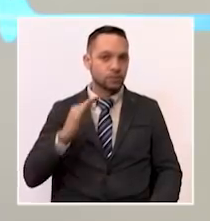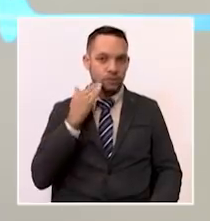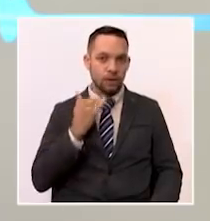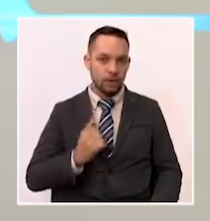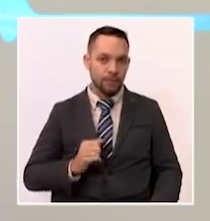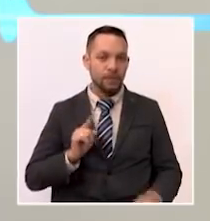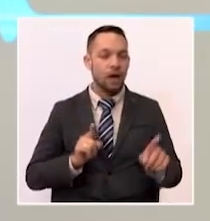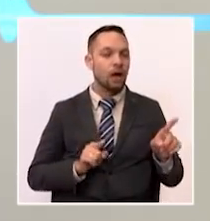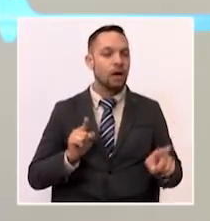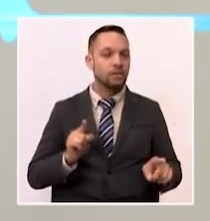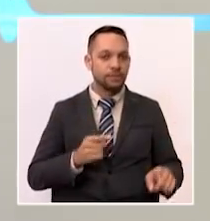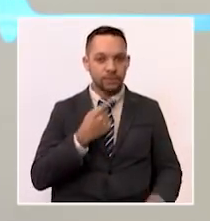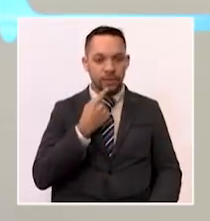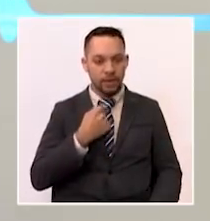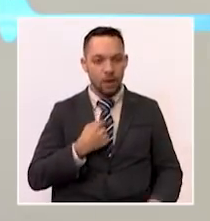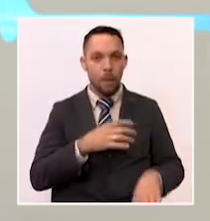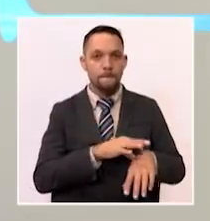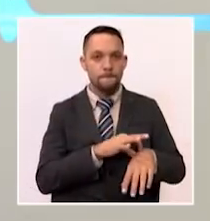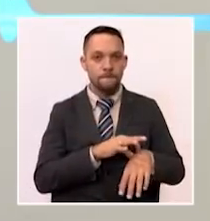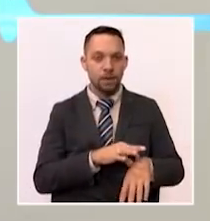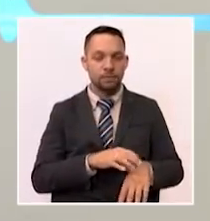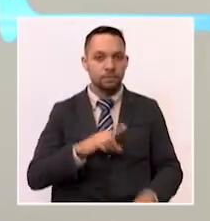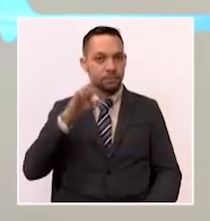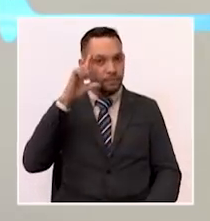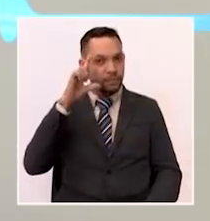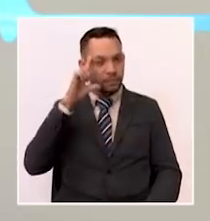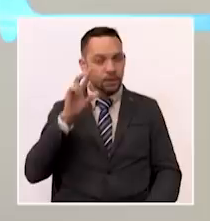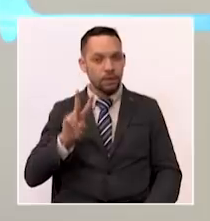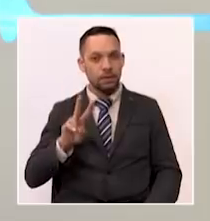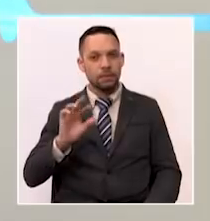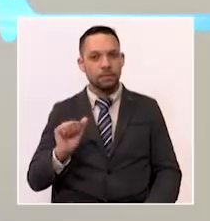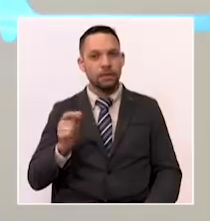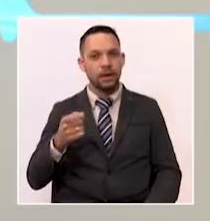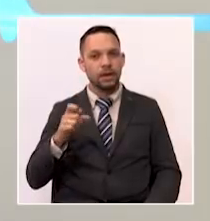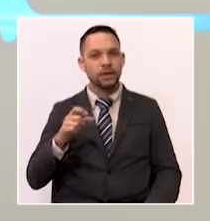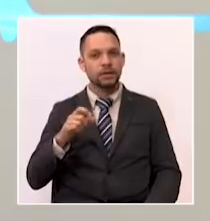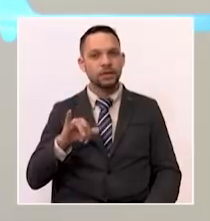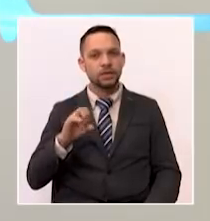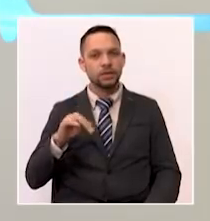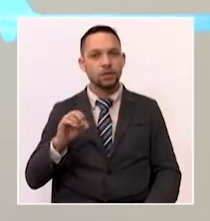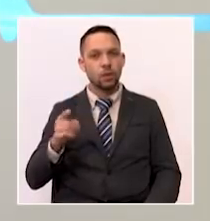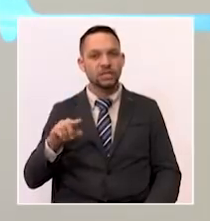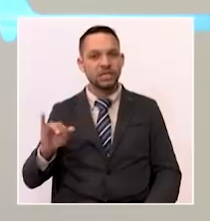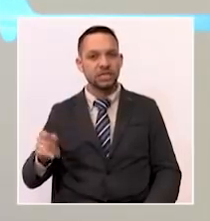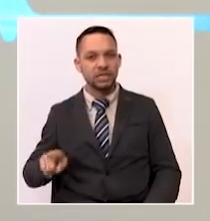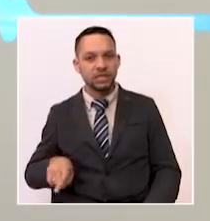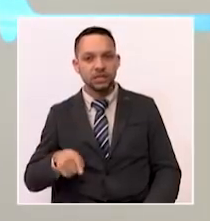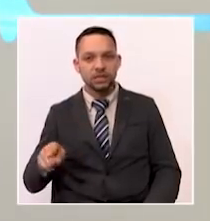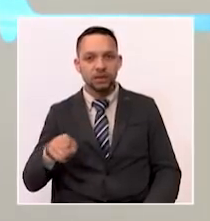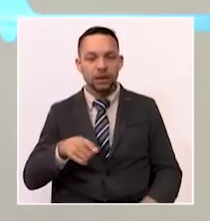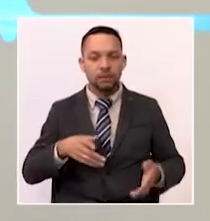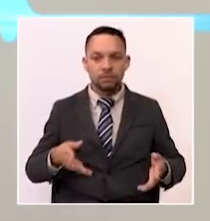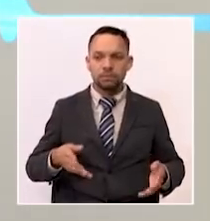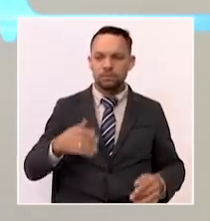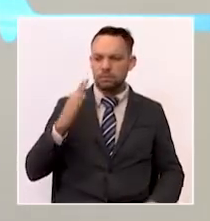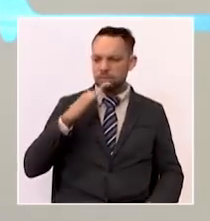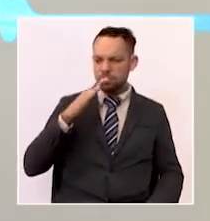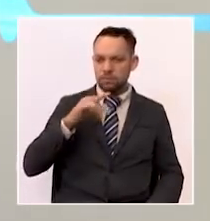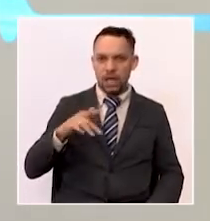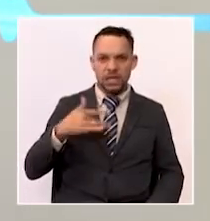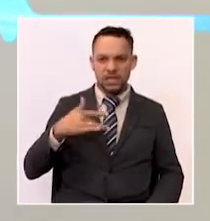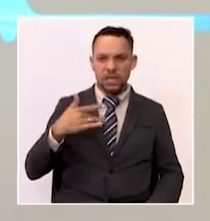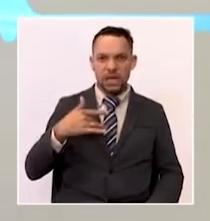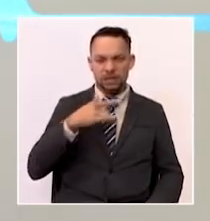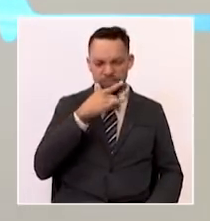creo que han escuchado cuando les dicen, usted tiene una vaginosis bacteriana. La vaginosis bacteriana, cuya característica principal es el olor. Usted se siente un olor